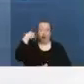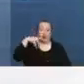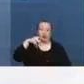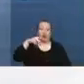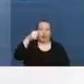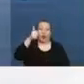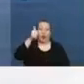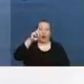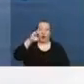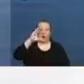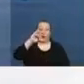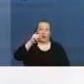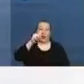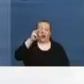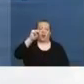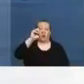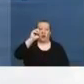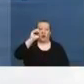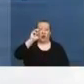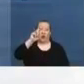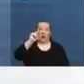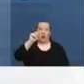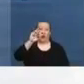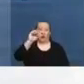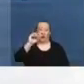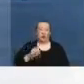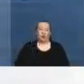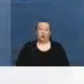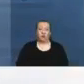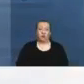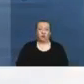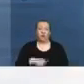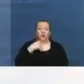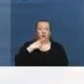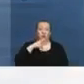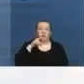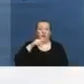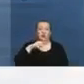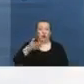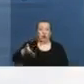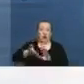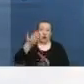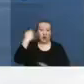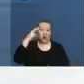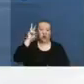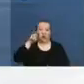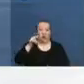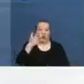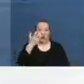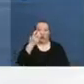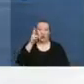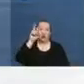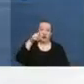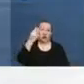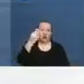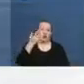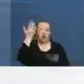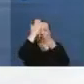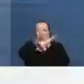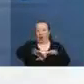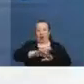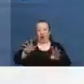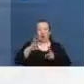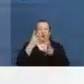y nos pusimos a trabajar denodadamente en 2003 o 14 ya les dé el dato exacto acabamos con la cena miento